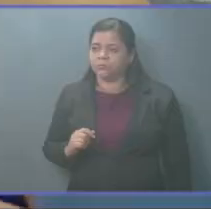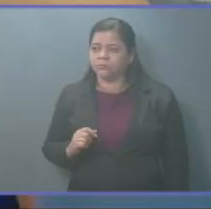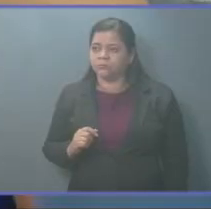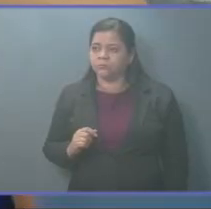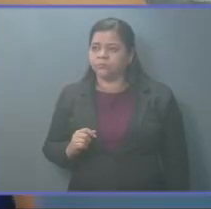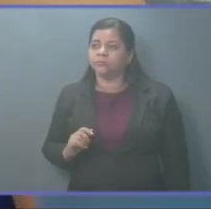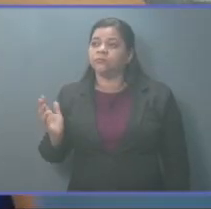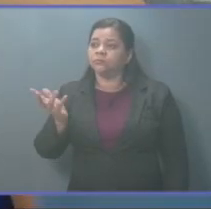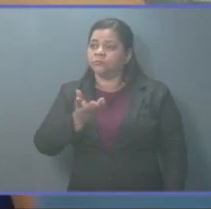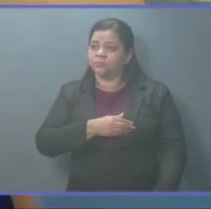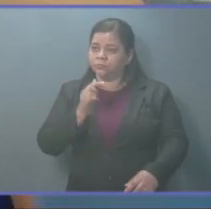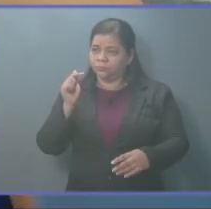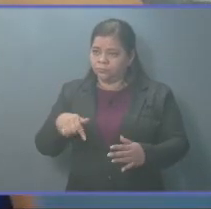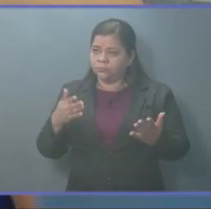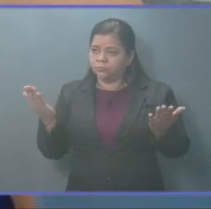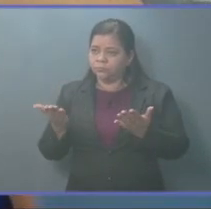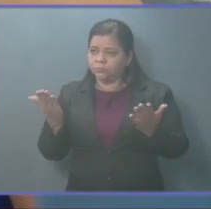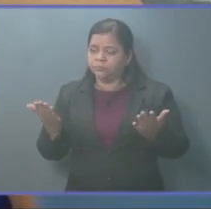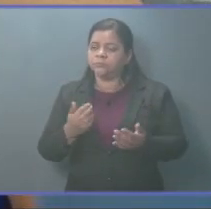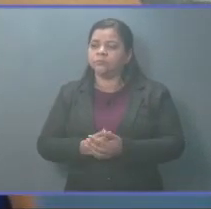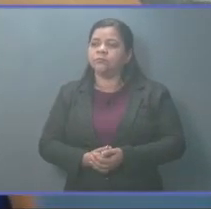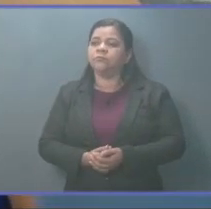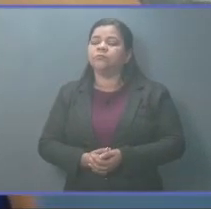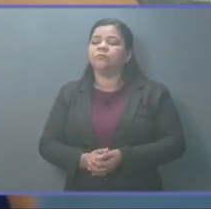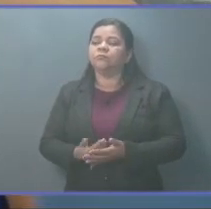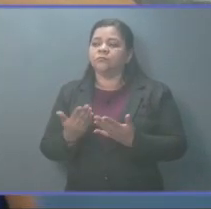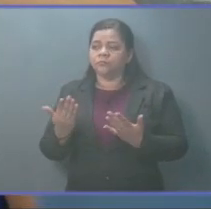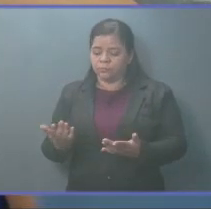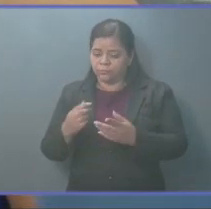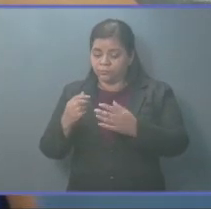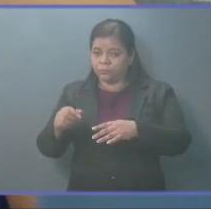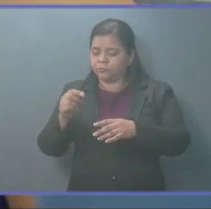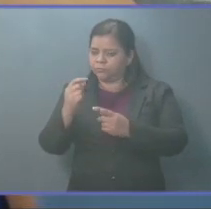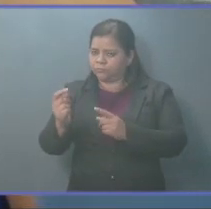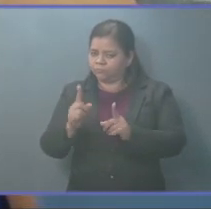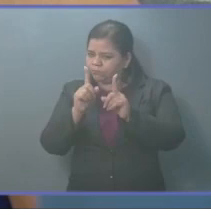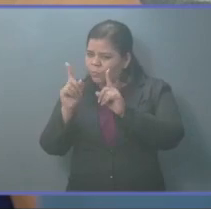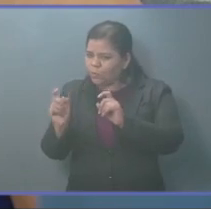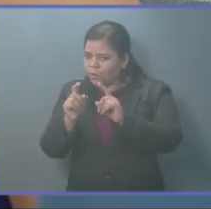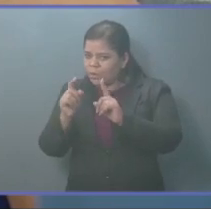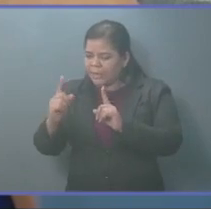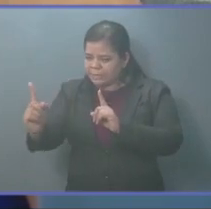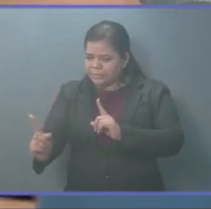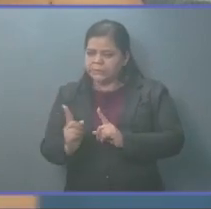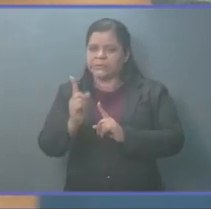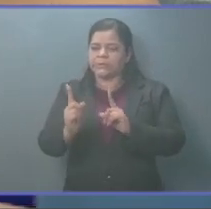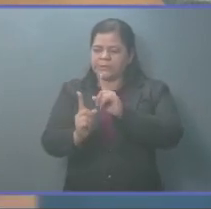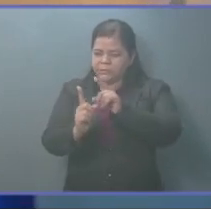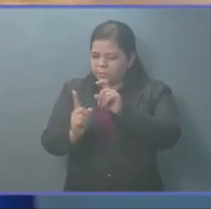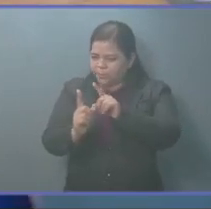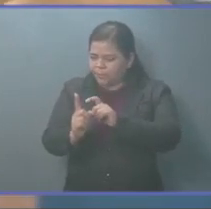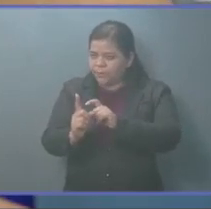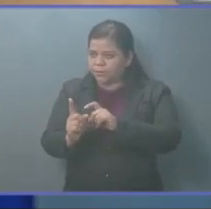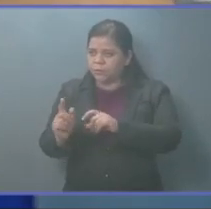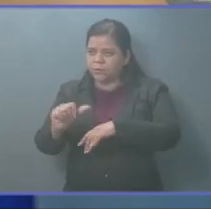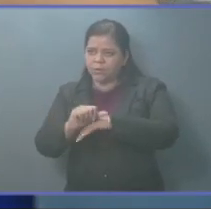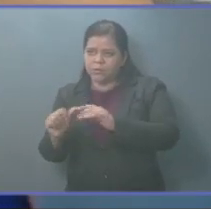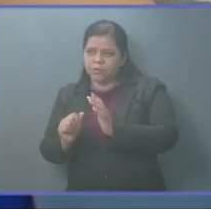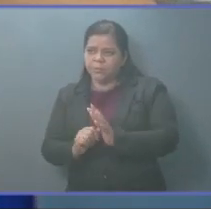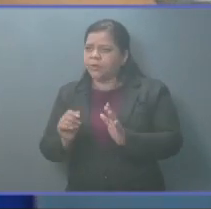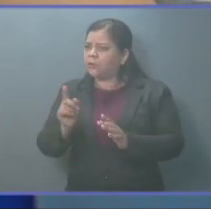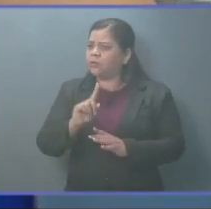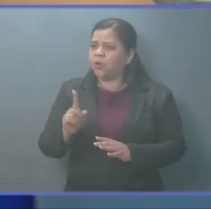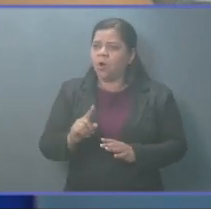que estamos realizando una interpelación en Asamblea Legislativa, no por las